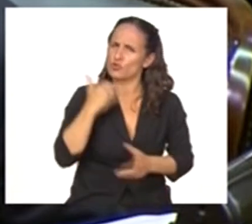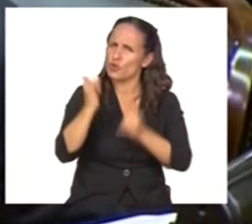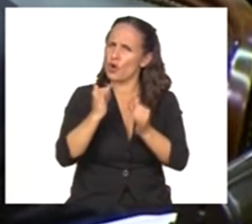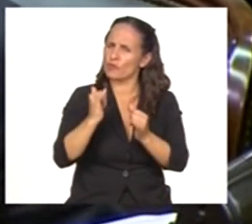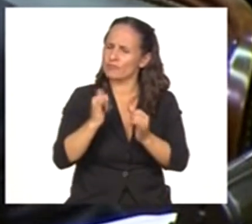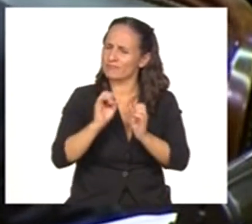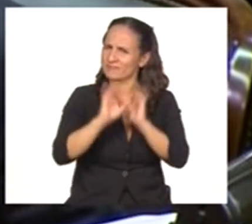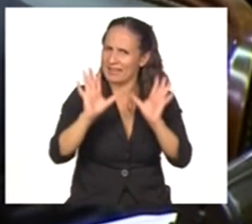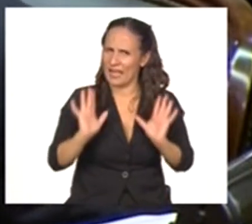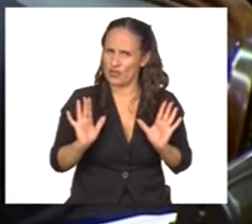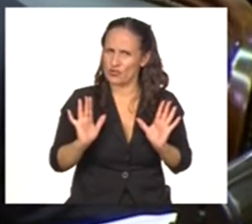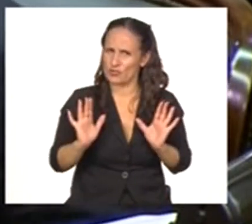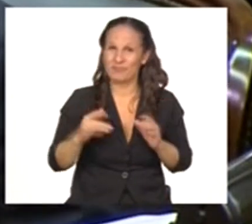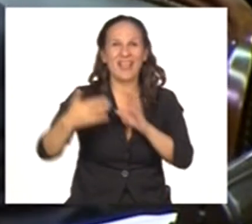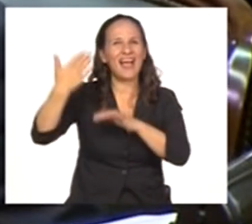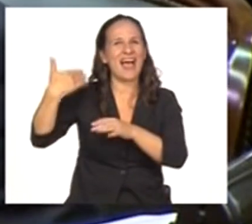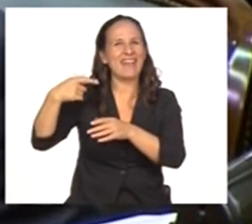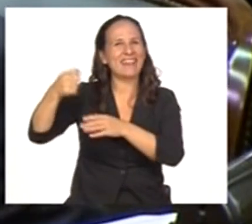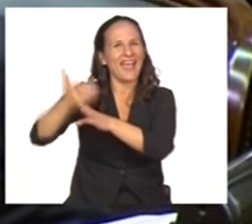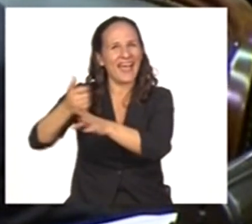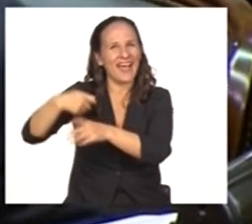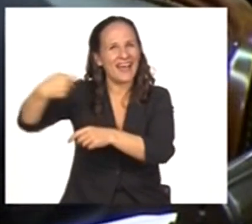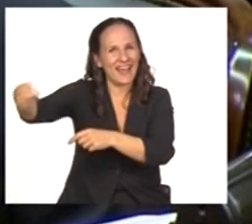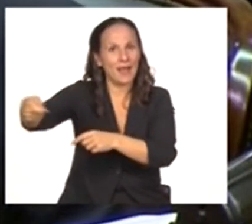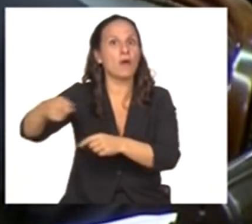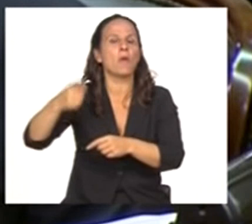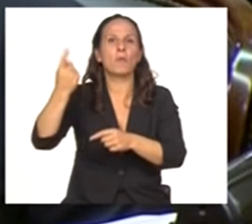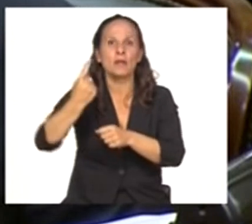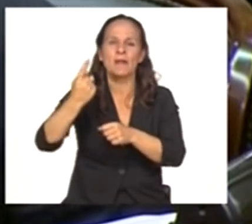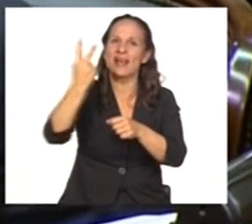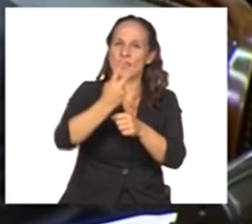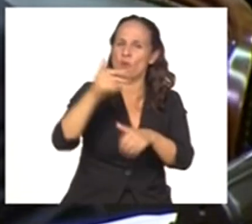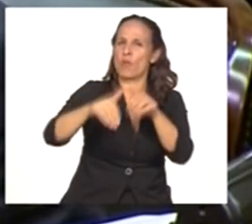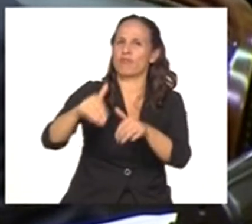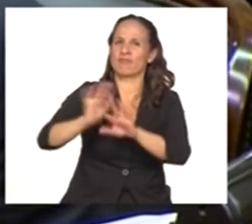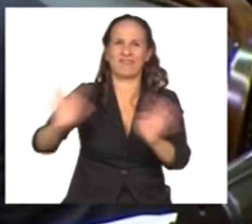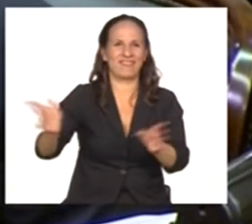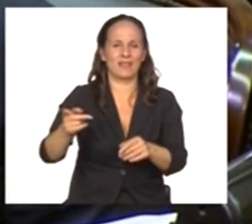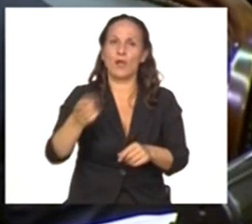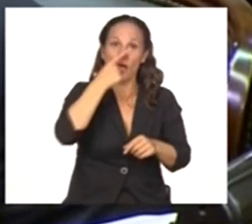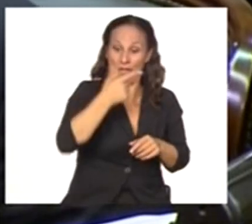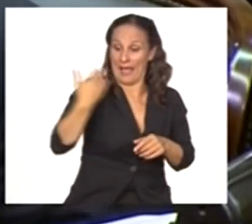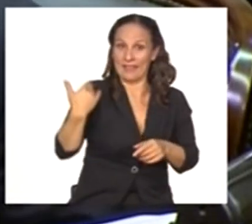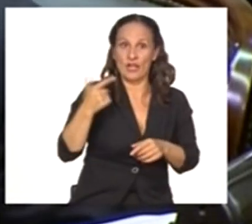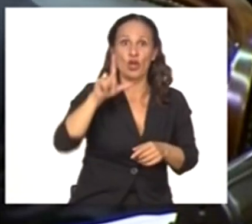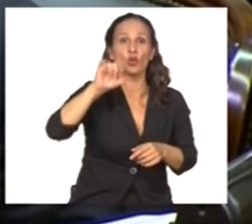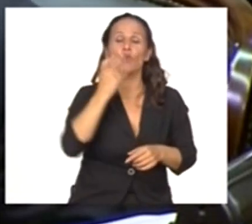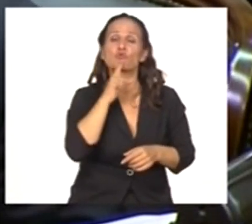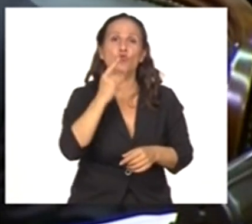contundentes. La primera, las 2 moratorias fueron votadas casi por unanimidad. La anterior no la votó el diputado Lustó y nos lo dijo en la comisión.